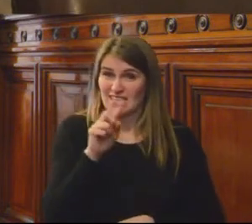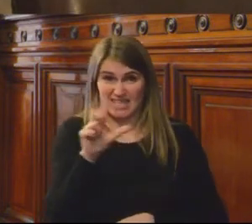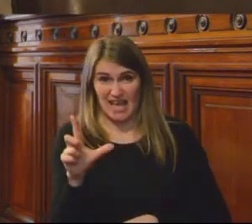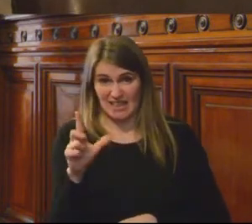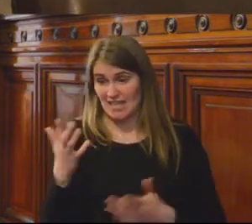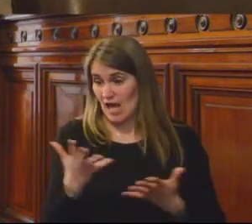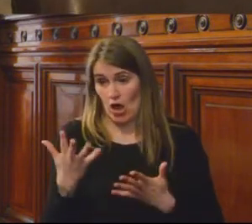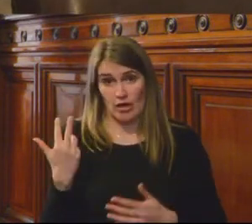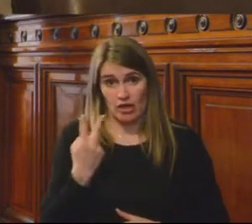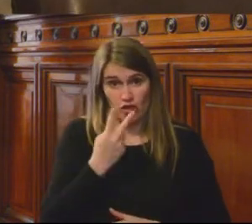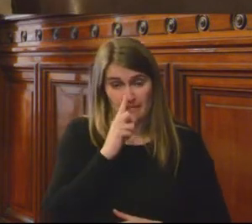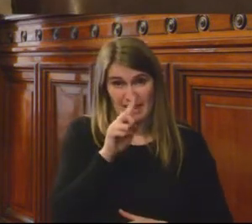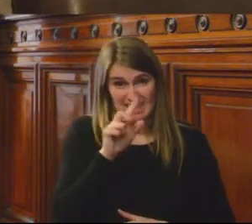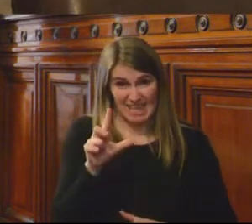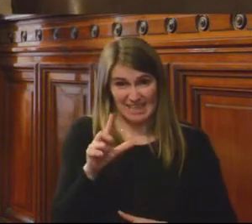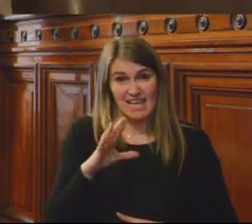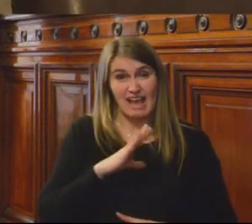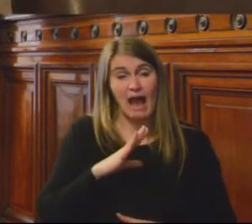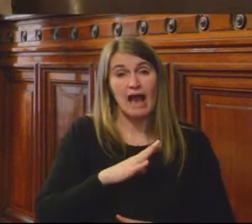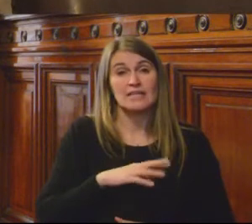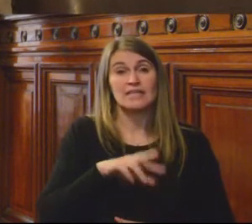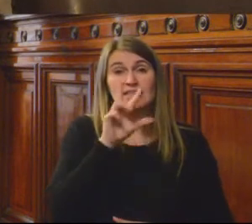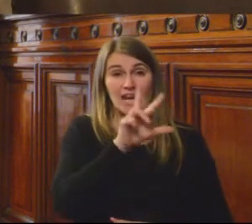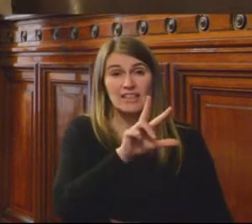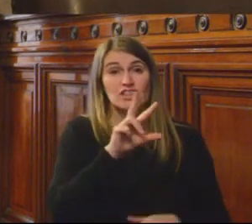que va de año 2017, han ocurrido